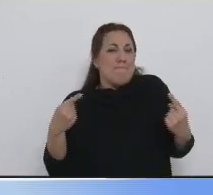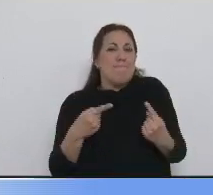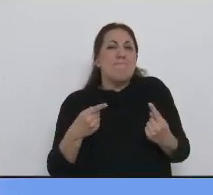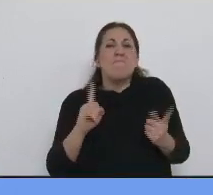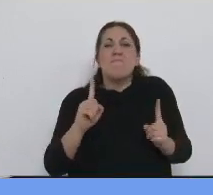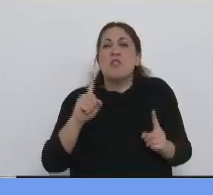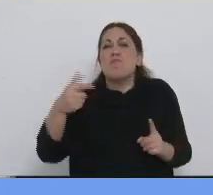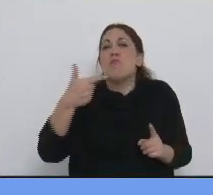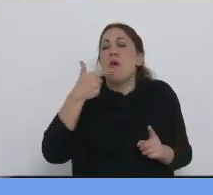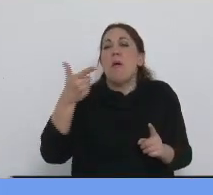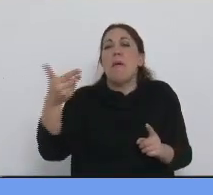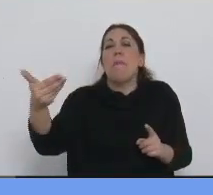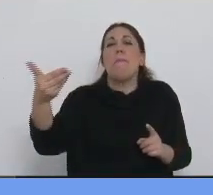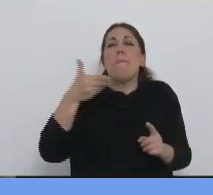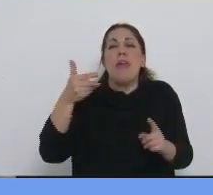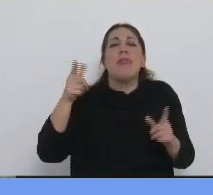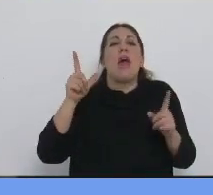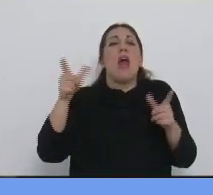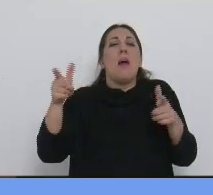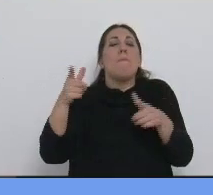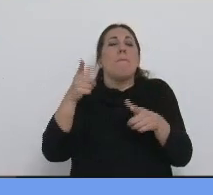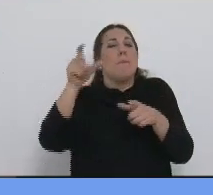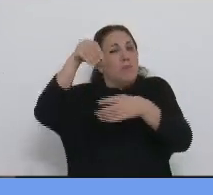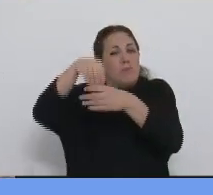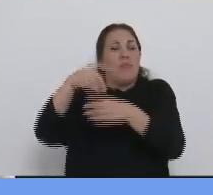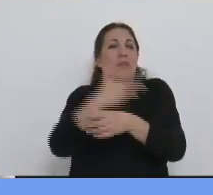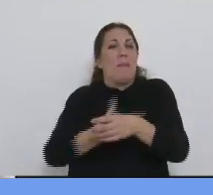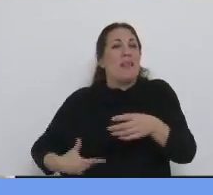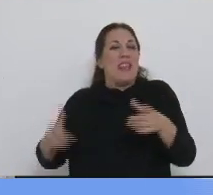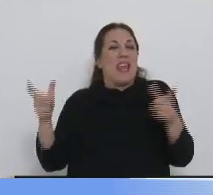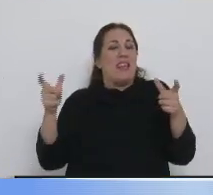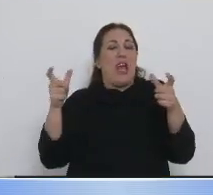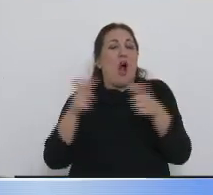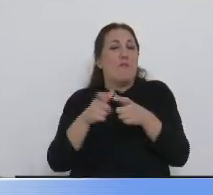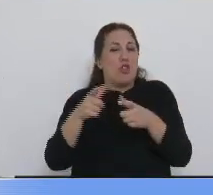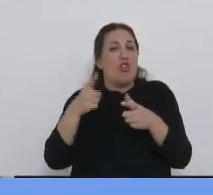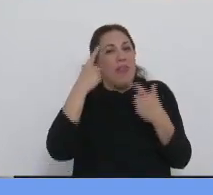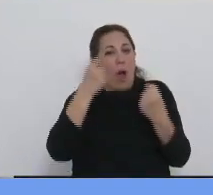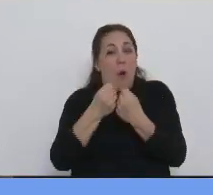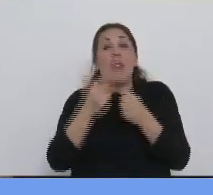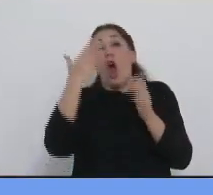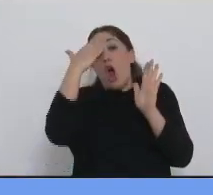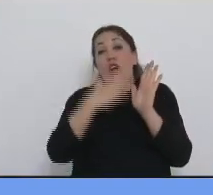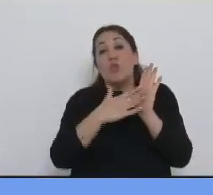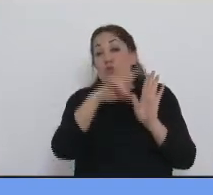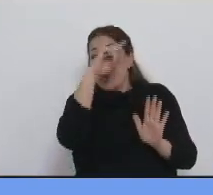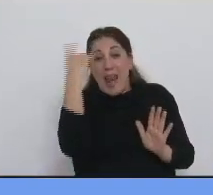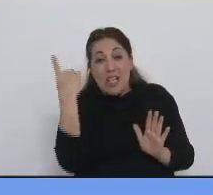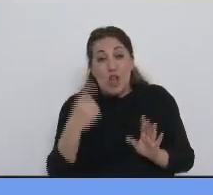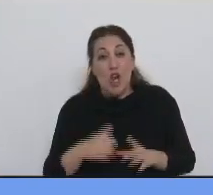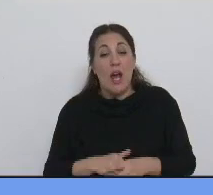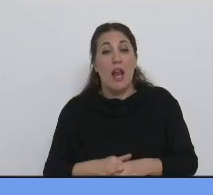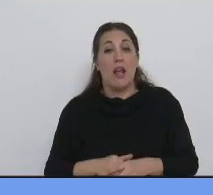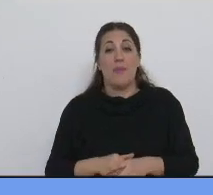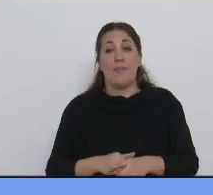el miembro de la comisión de acuerdos de la cual presido la constitución nacional e impone